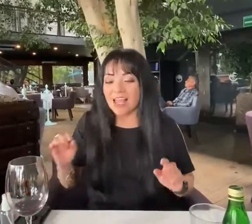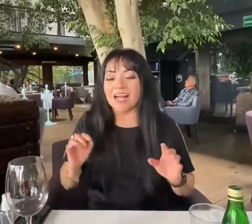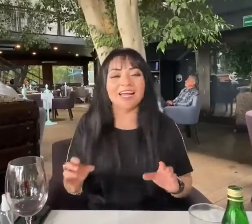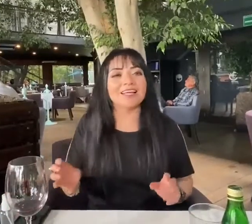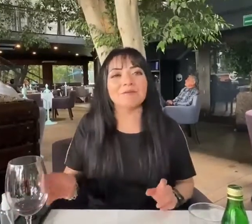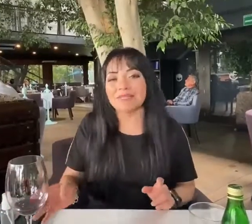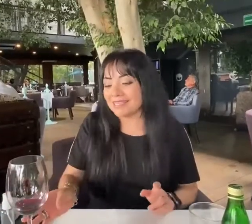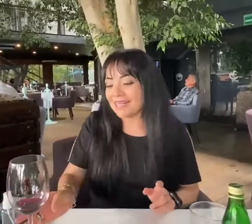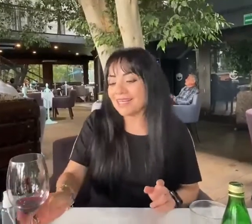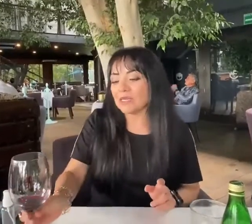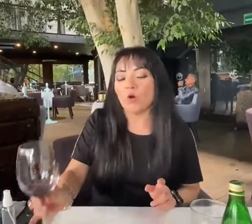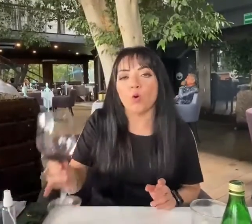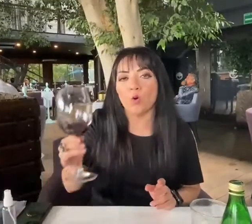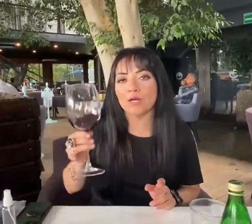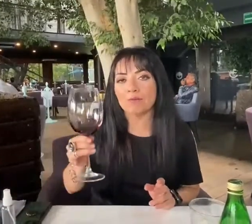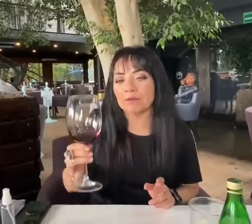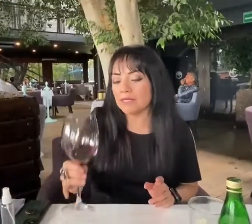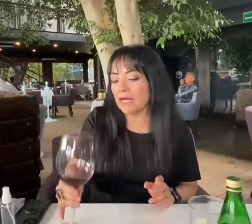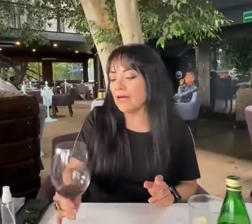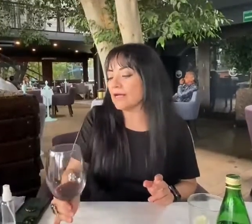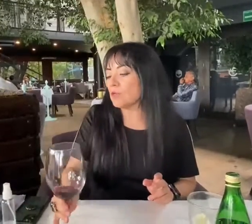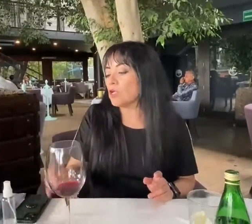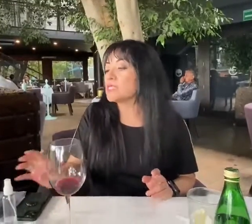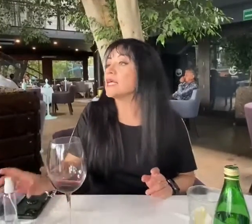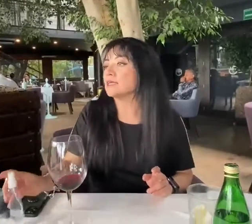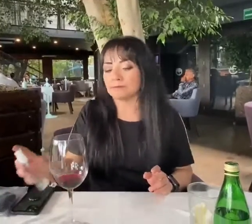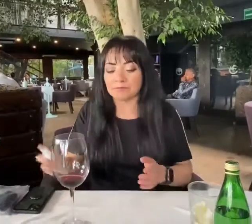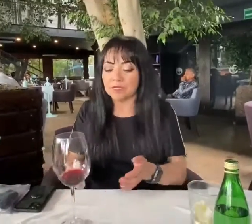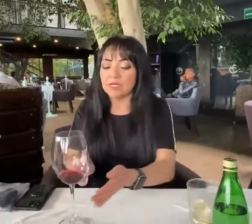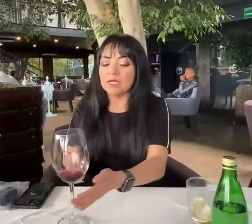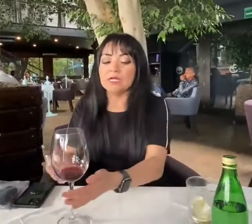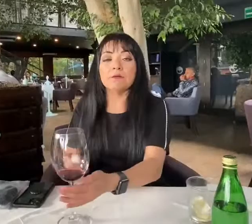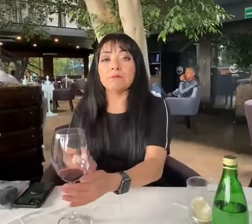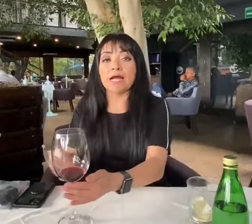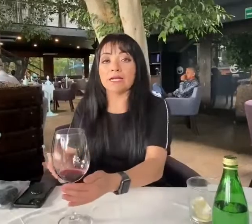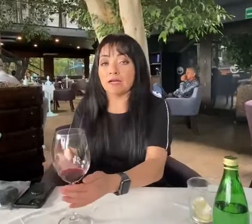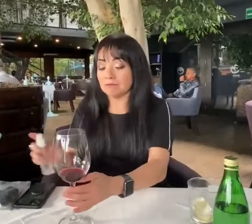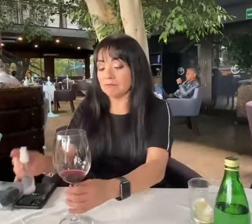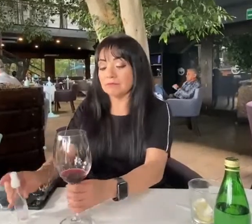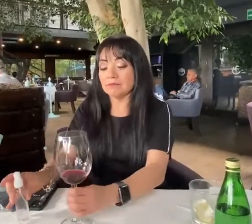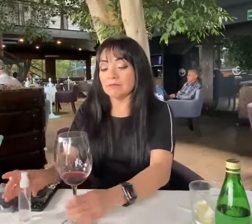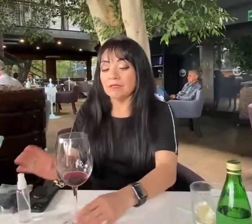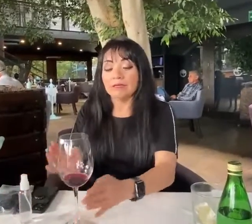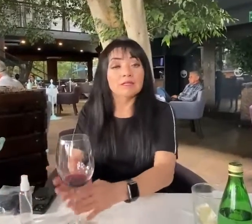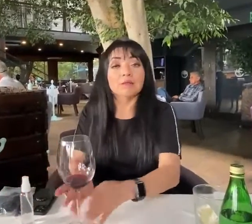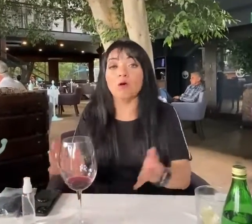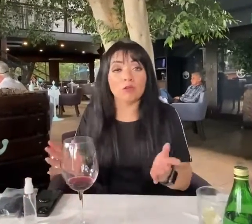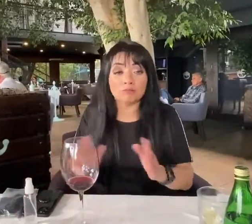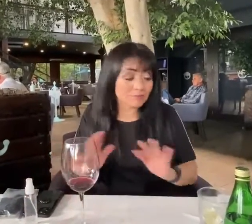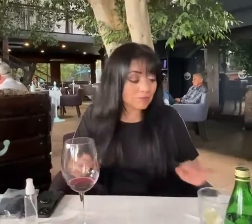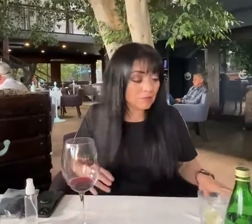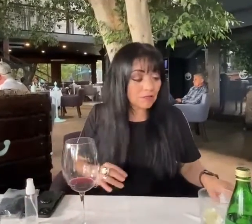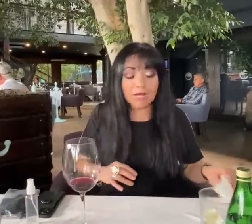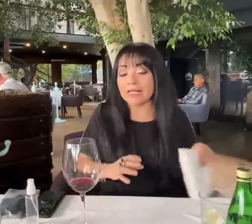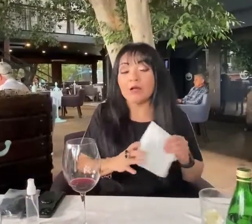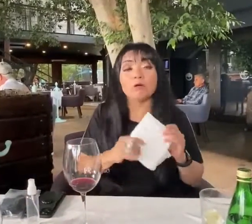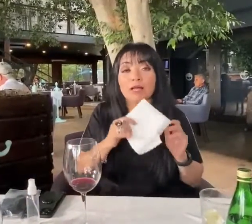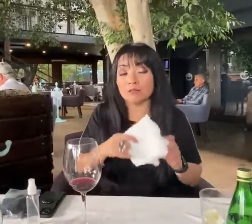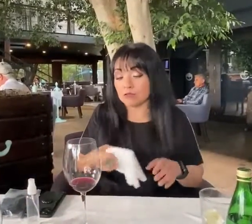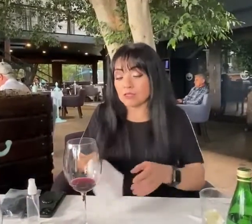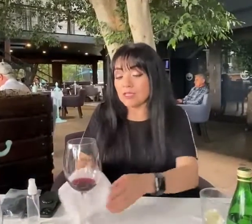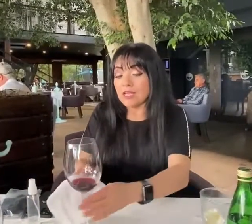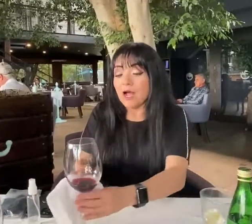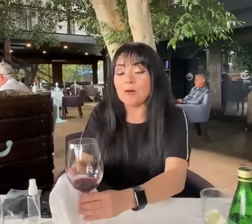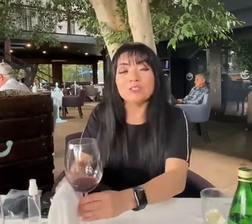manera. Cada que me entreguen una bebida, ¿qué voy a hacer? Limpiarla. Ni modo, hay